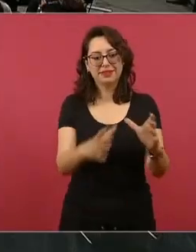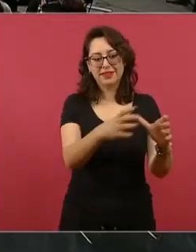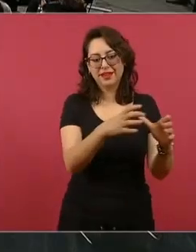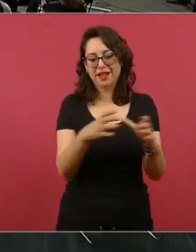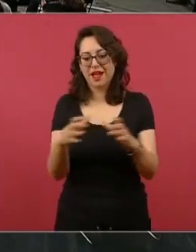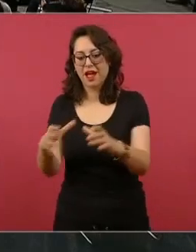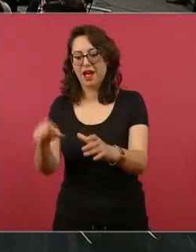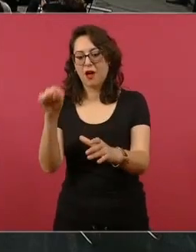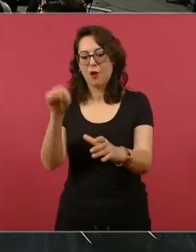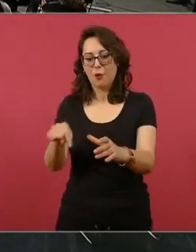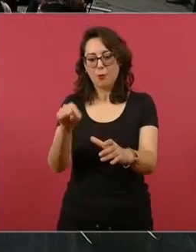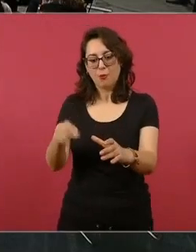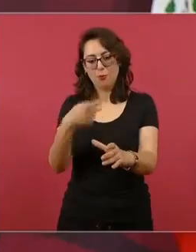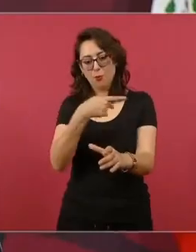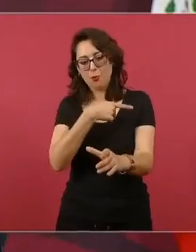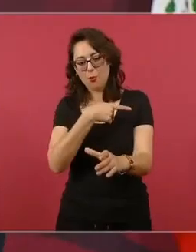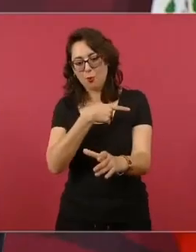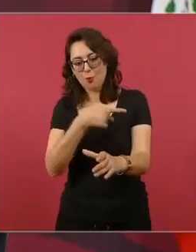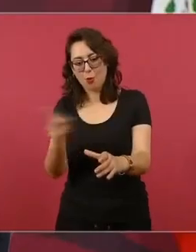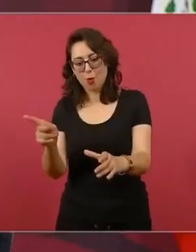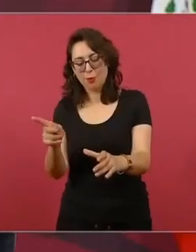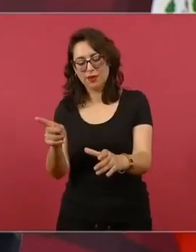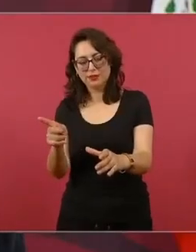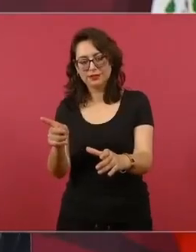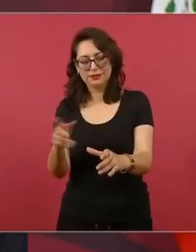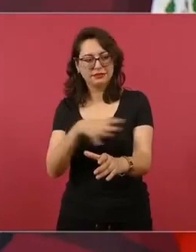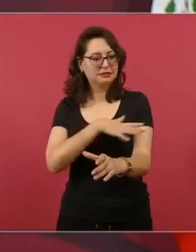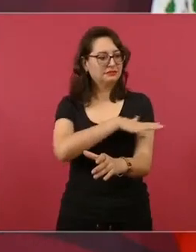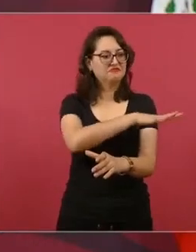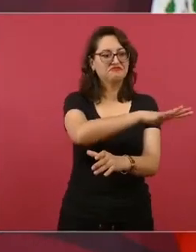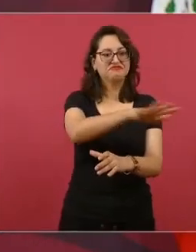Y así aprobaron el presupuesto. Pues, ¿saben qué?